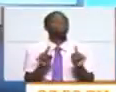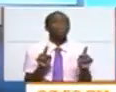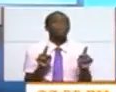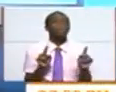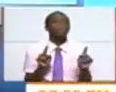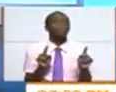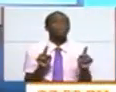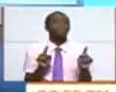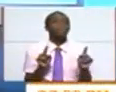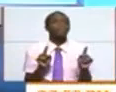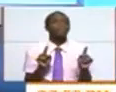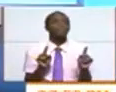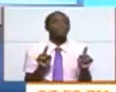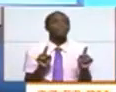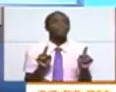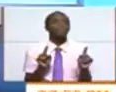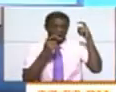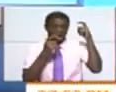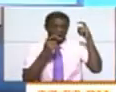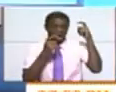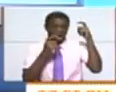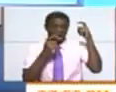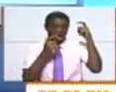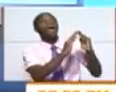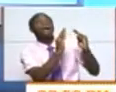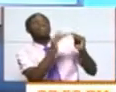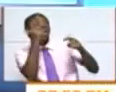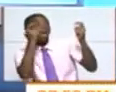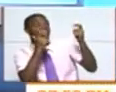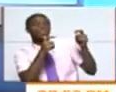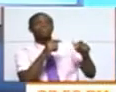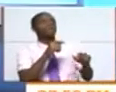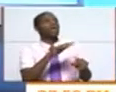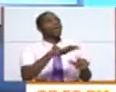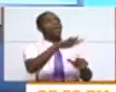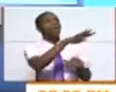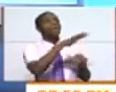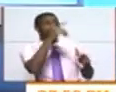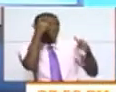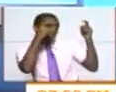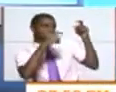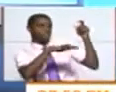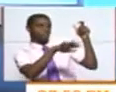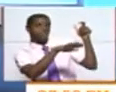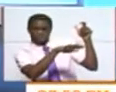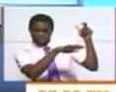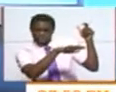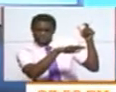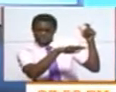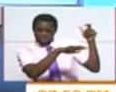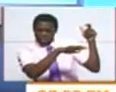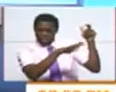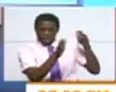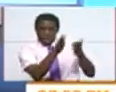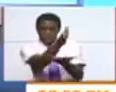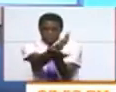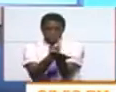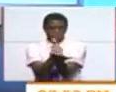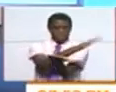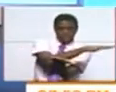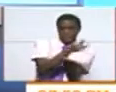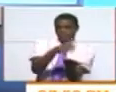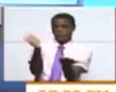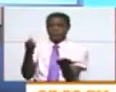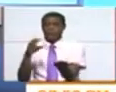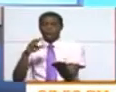¿La casa de los chavistas? ¿O la zona de los chavistas? ¿O es que chavistas y opositores estamos mezclados? Por supuesto. Por supuesto.